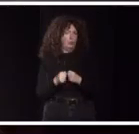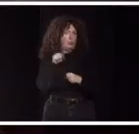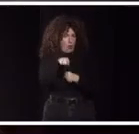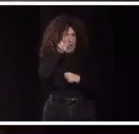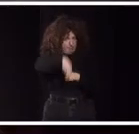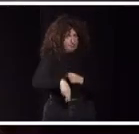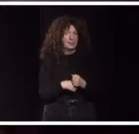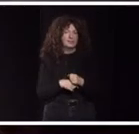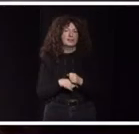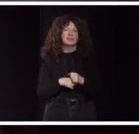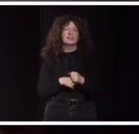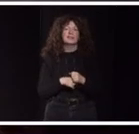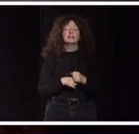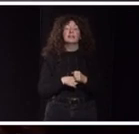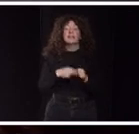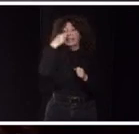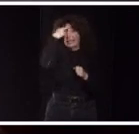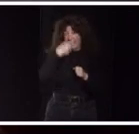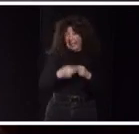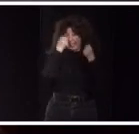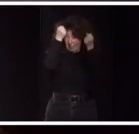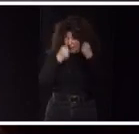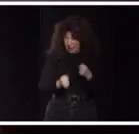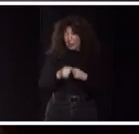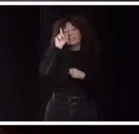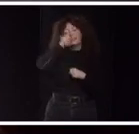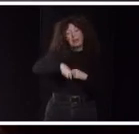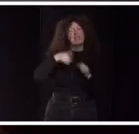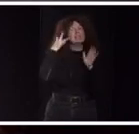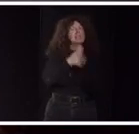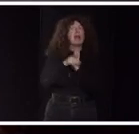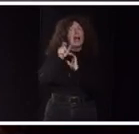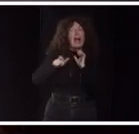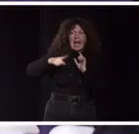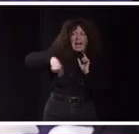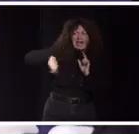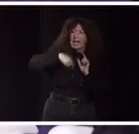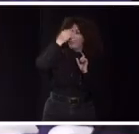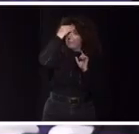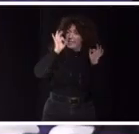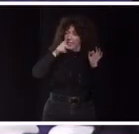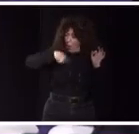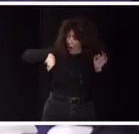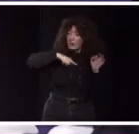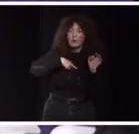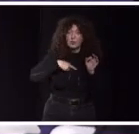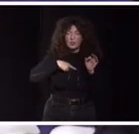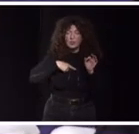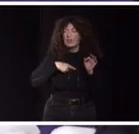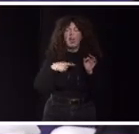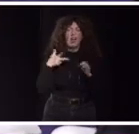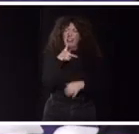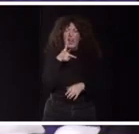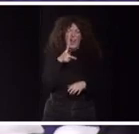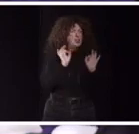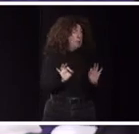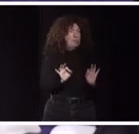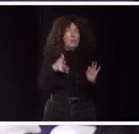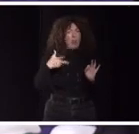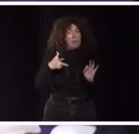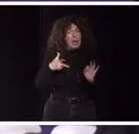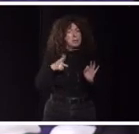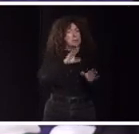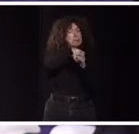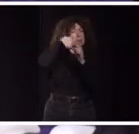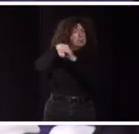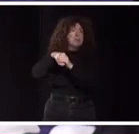Respeto institucional significa que las gentes que pensamos como nosotras tenemos el mismo derecho a estar